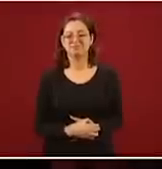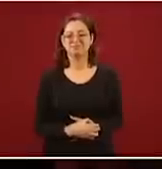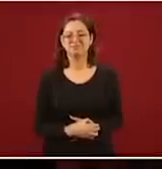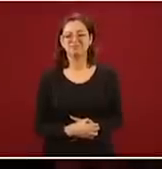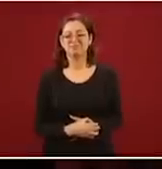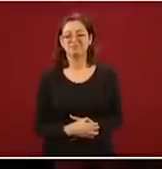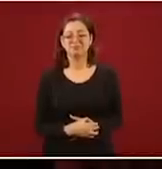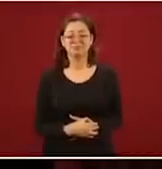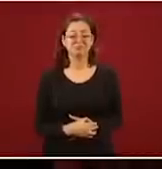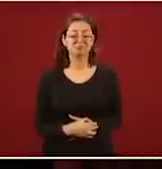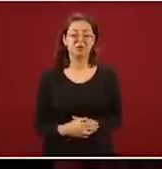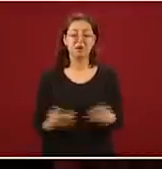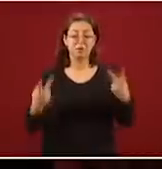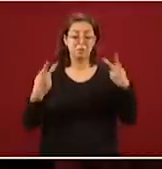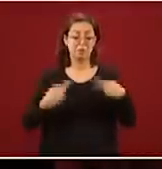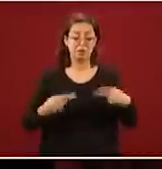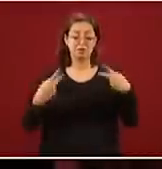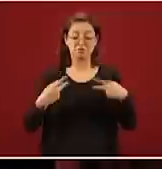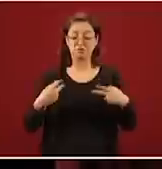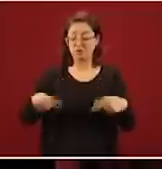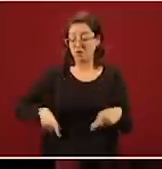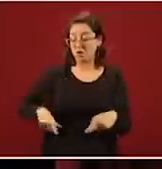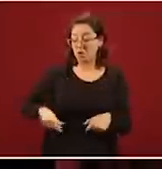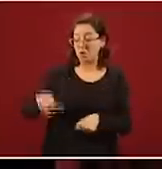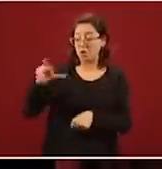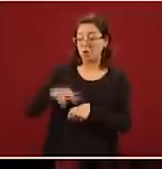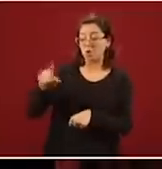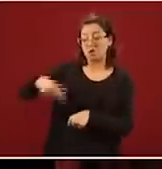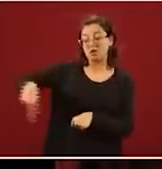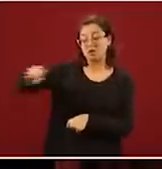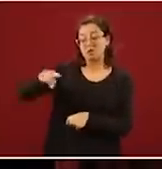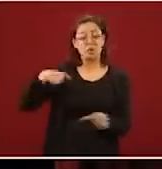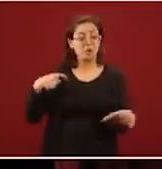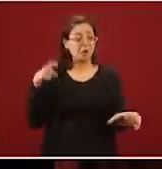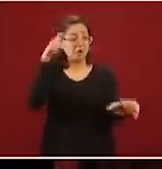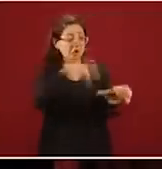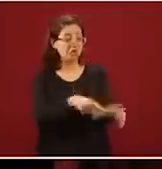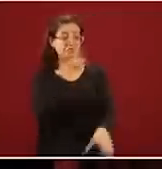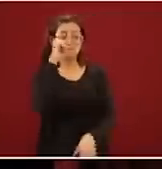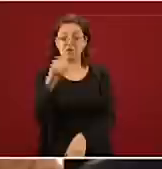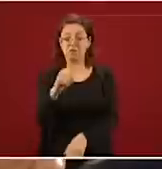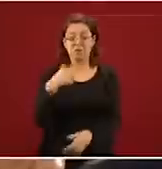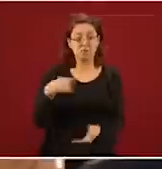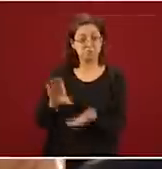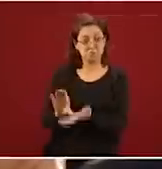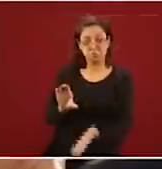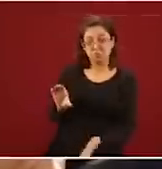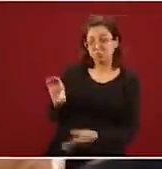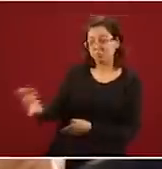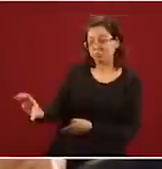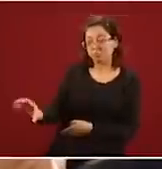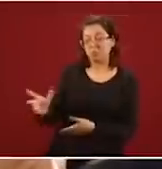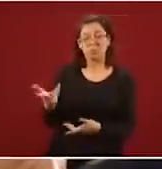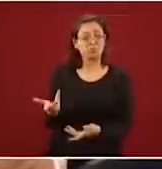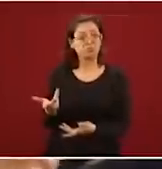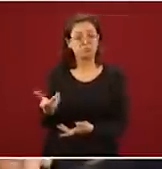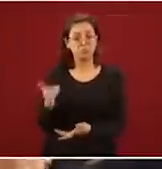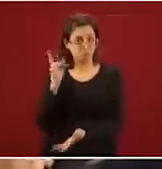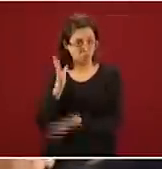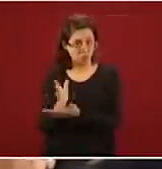a transferir los recursos que por ley les corresponde. Lo que por ley le corresponde. Y de los 40,000 millones adicionales de salud,